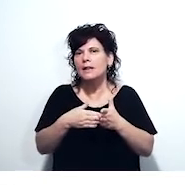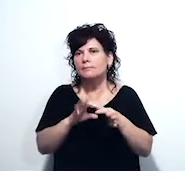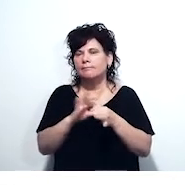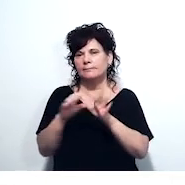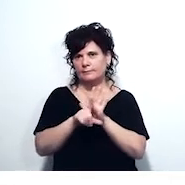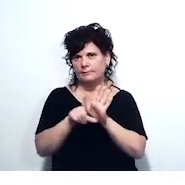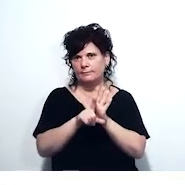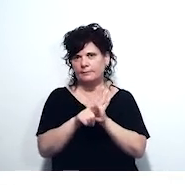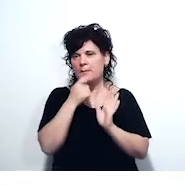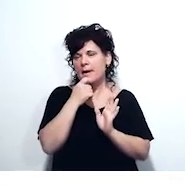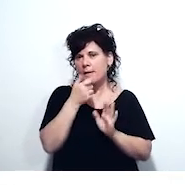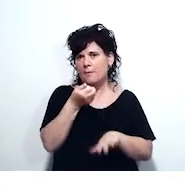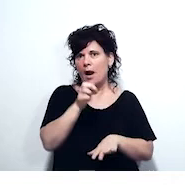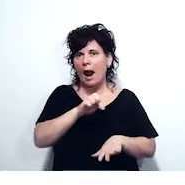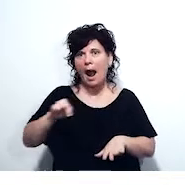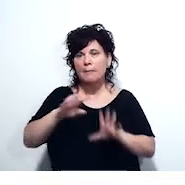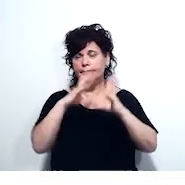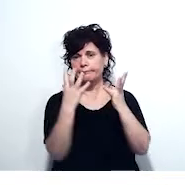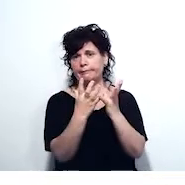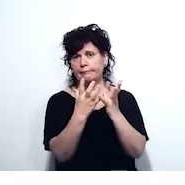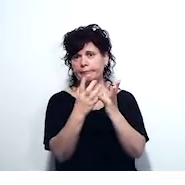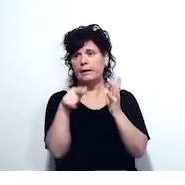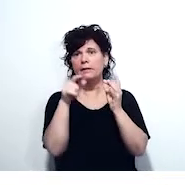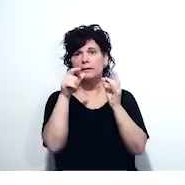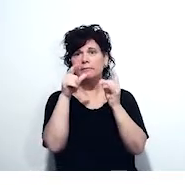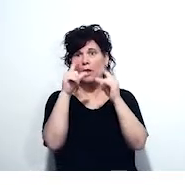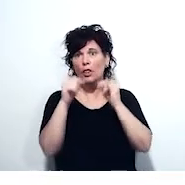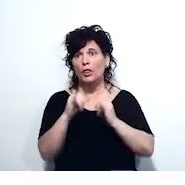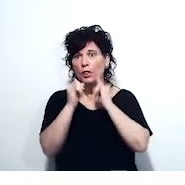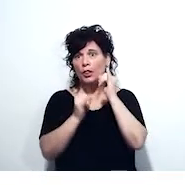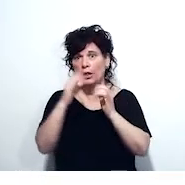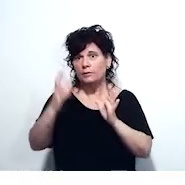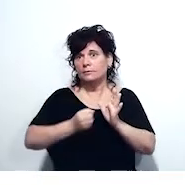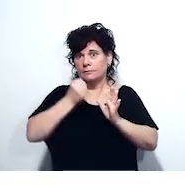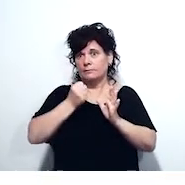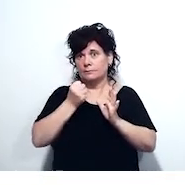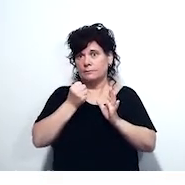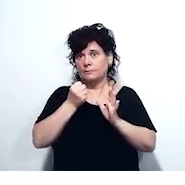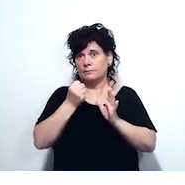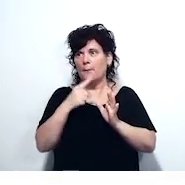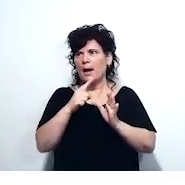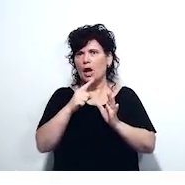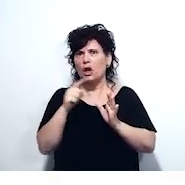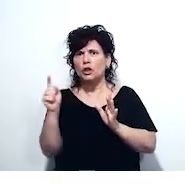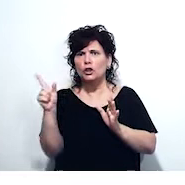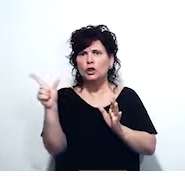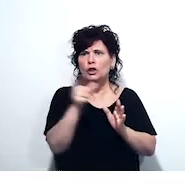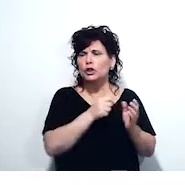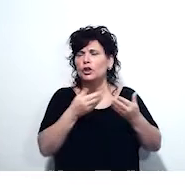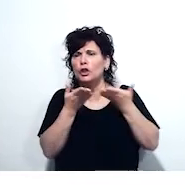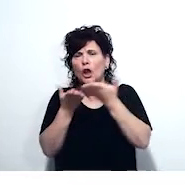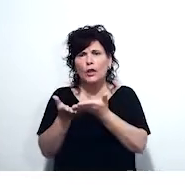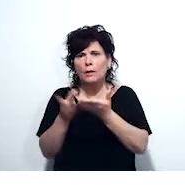ejemplo, hay plataformas globales que recogen estos datos, pero esos datos no están disponibles para todos. Hay personas que